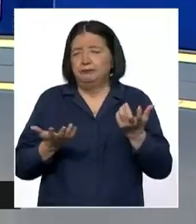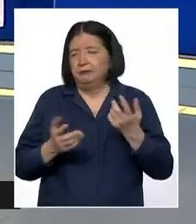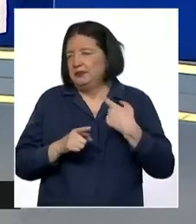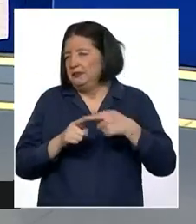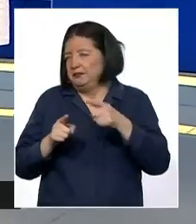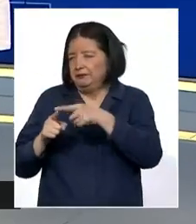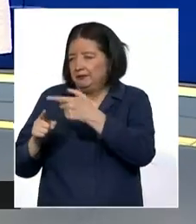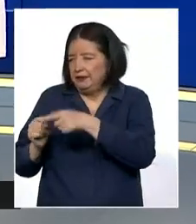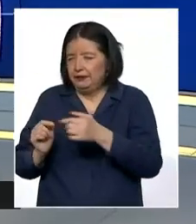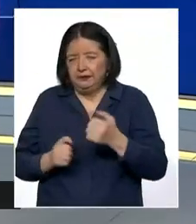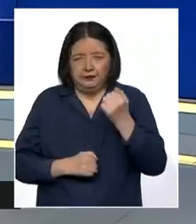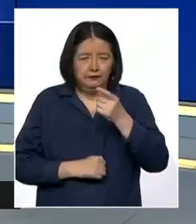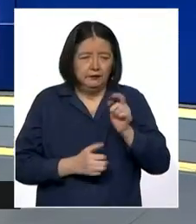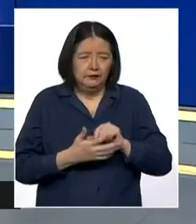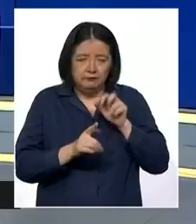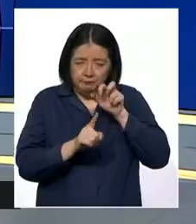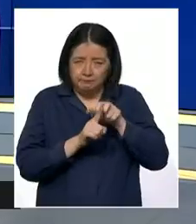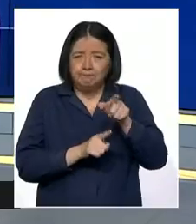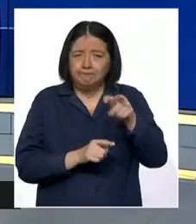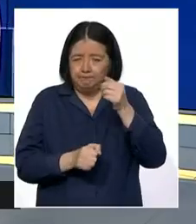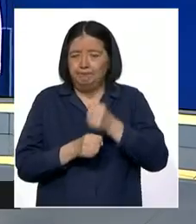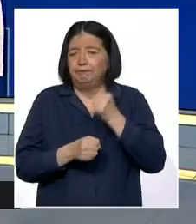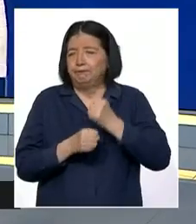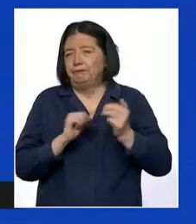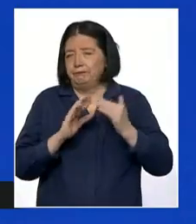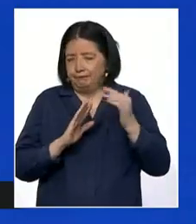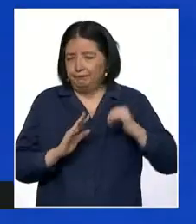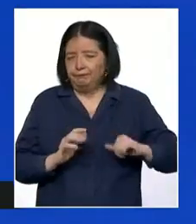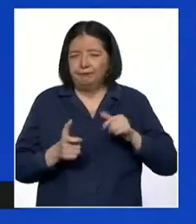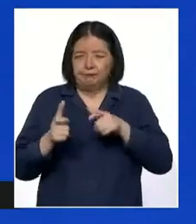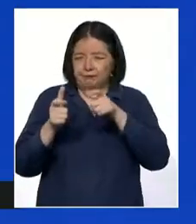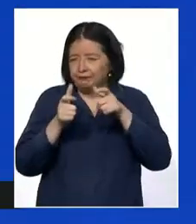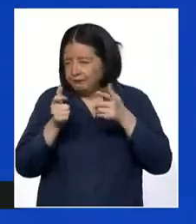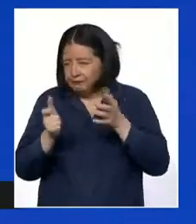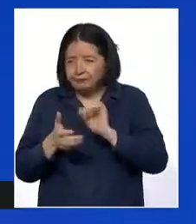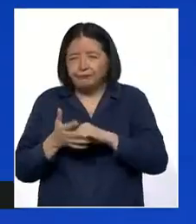diferente tipo. Es allí el trabajo de la municipalidad para fiscalizar oportunamente.